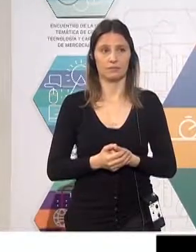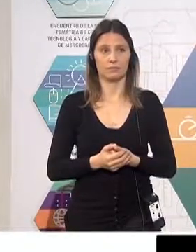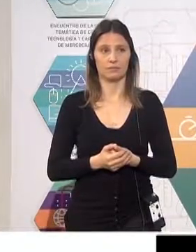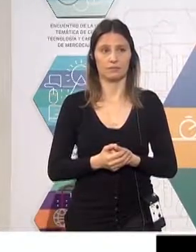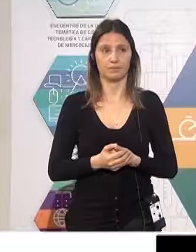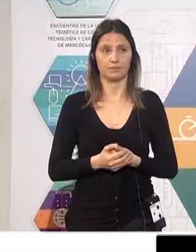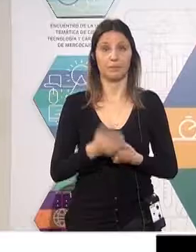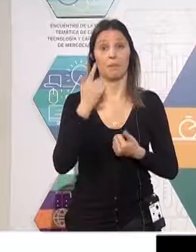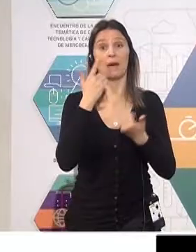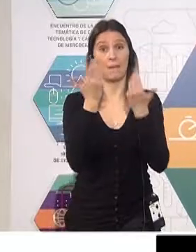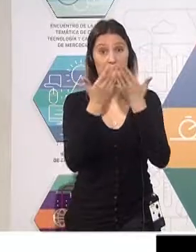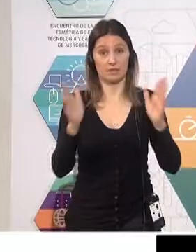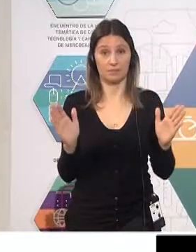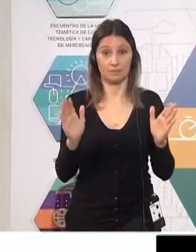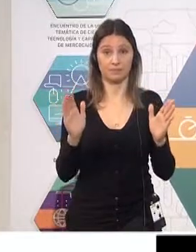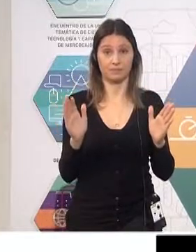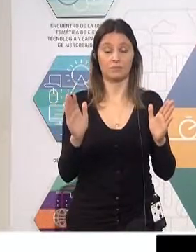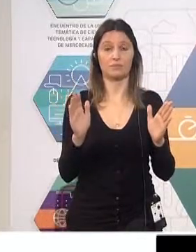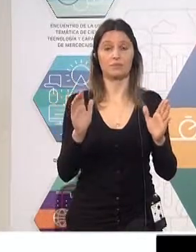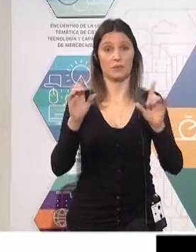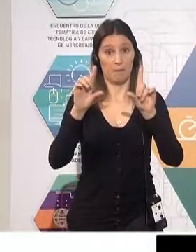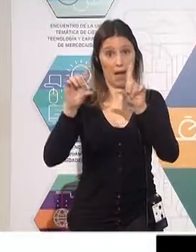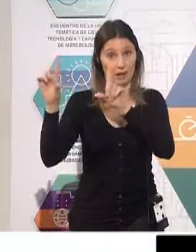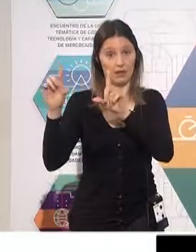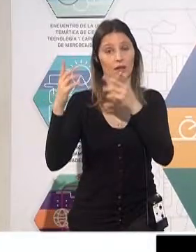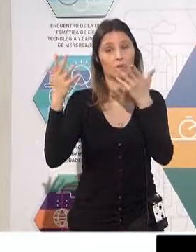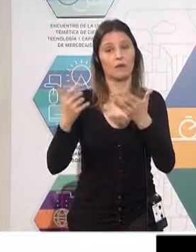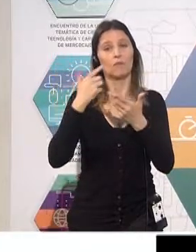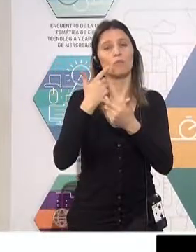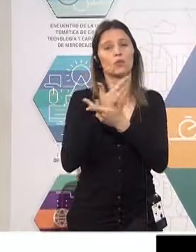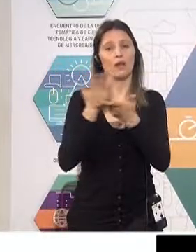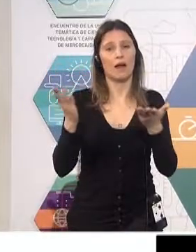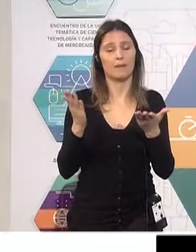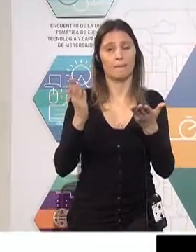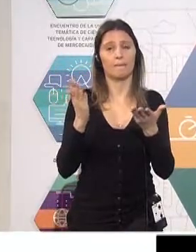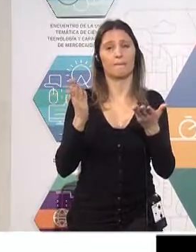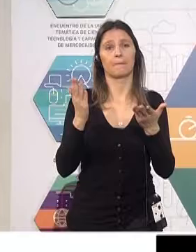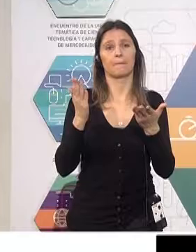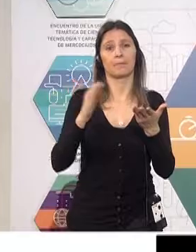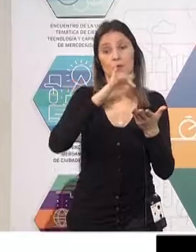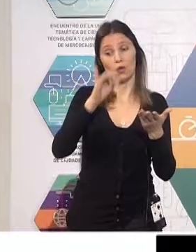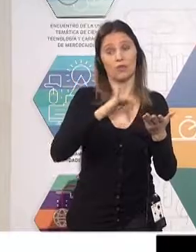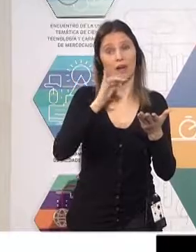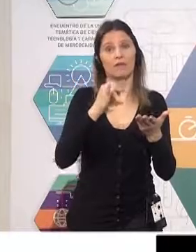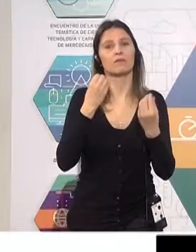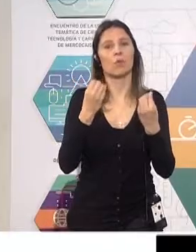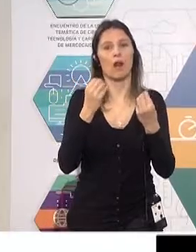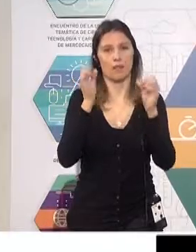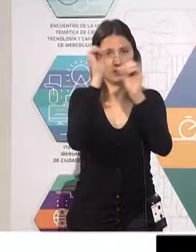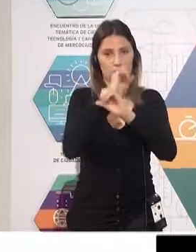bueno para empezar con esas imágenes queremos reflejar desde que humildemente desde la tecnología